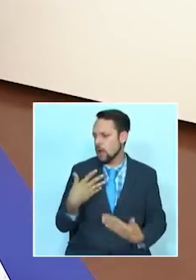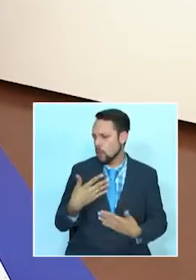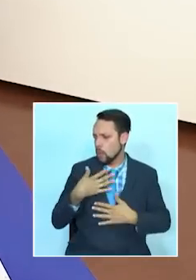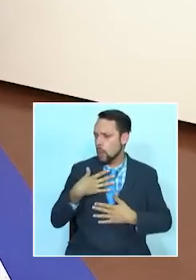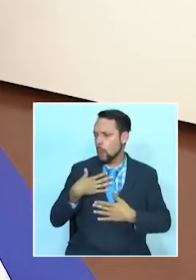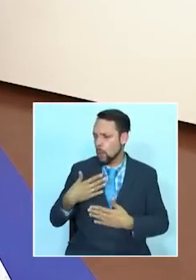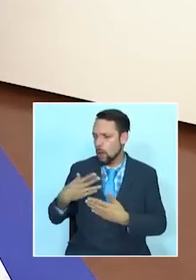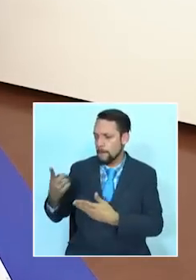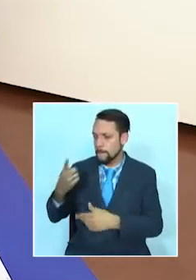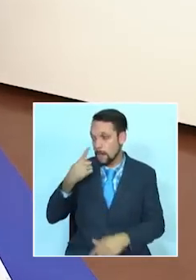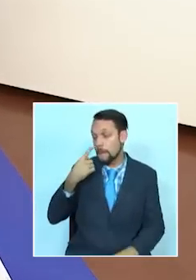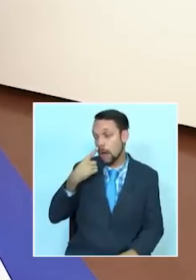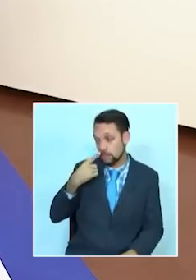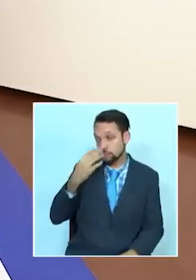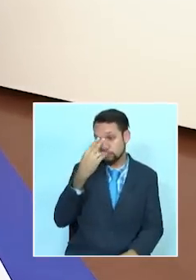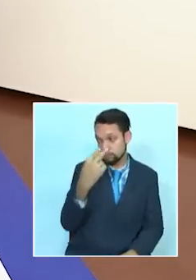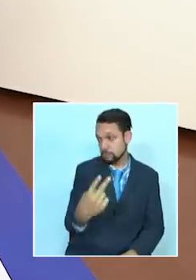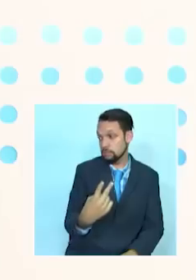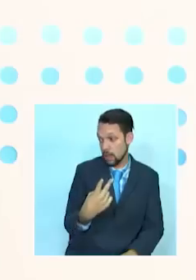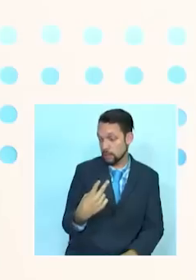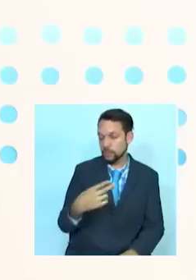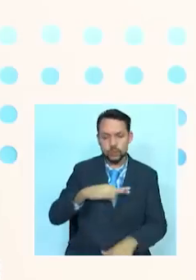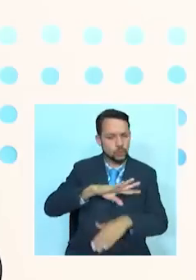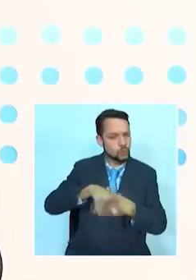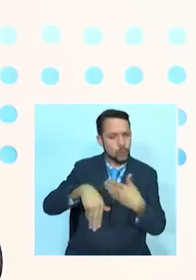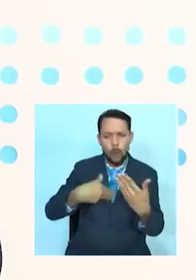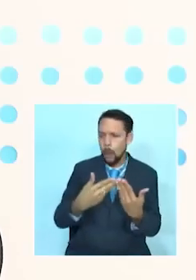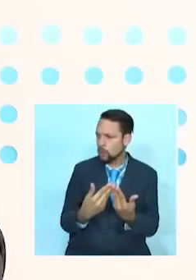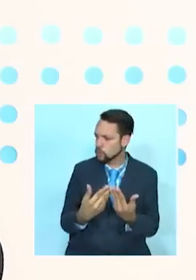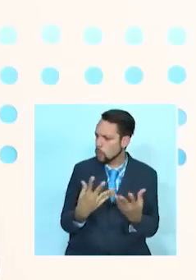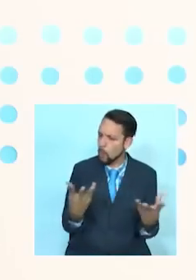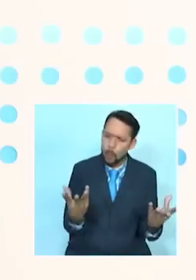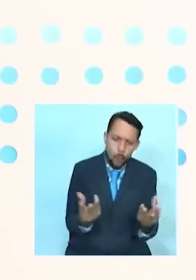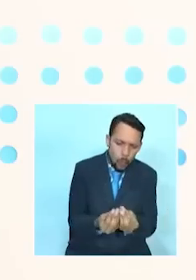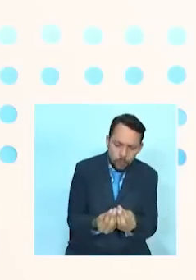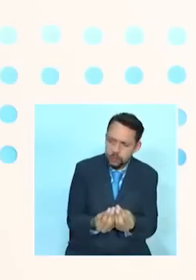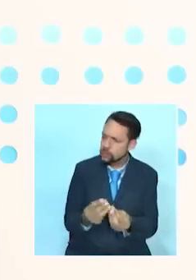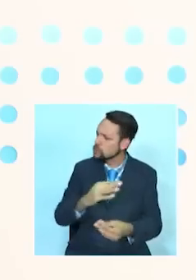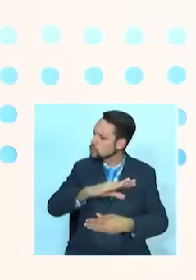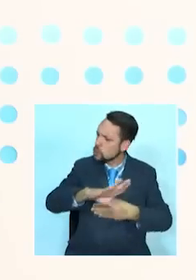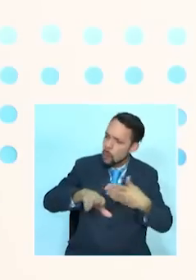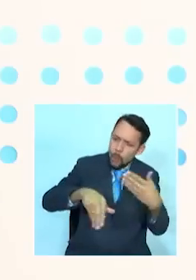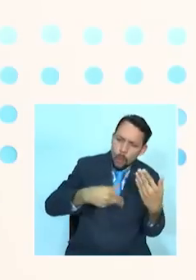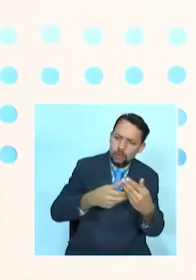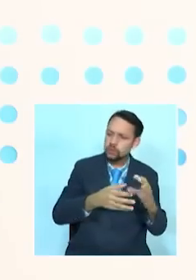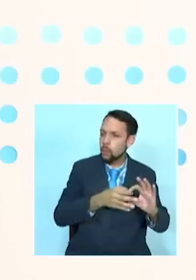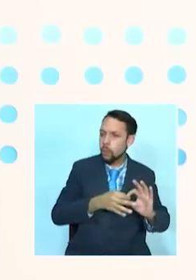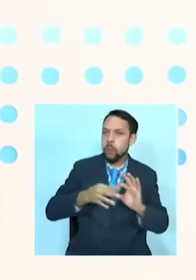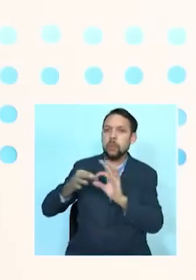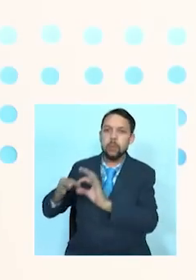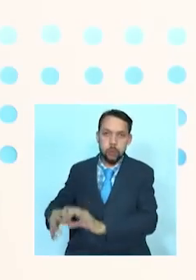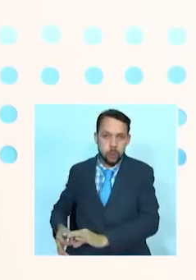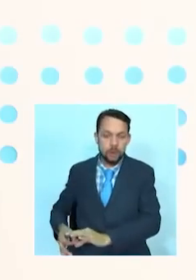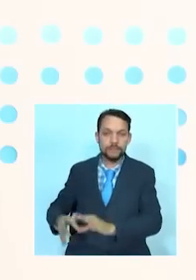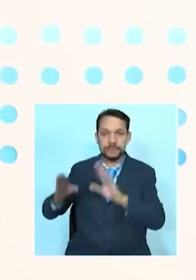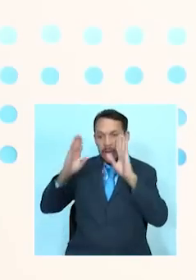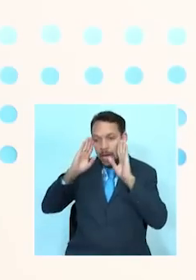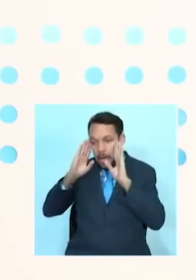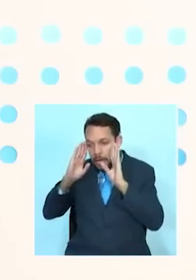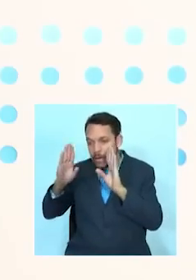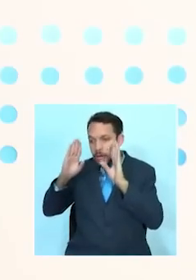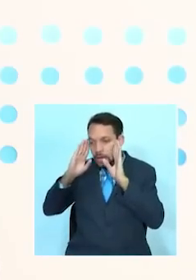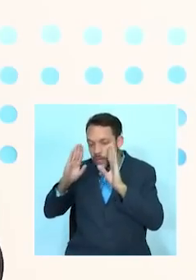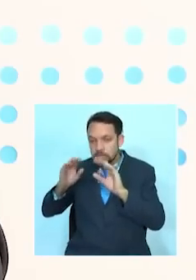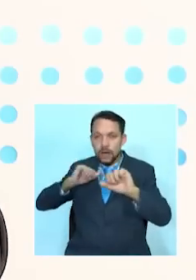que él sabe que toda la familia todos todos absolutamente que son bien Unidos están volcados a ayudarle